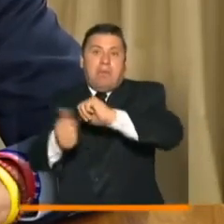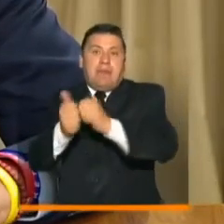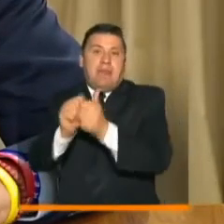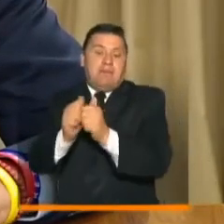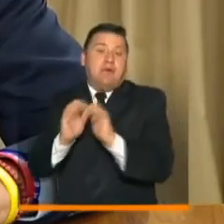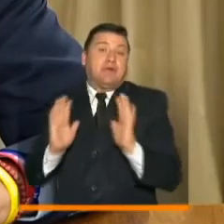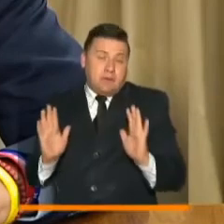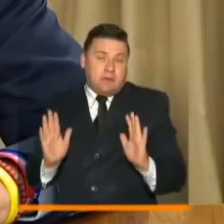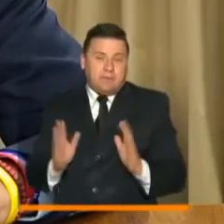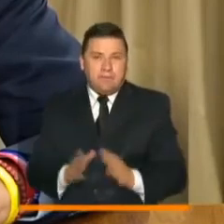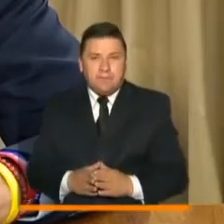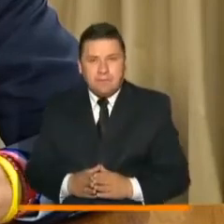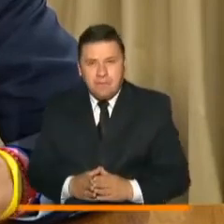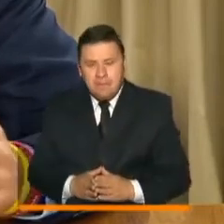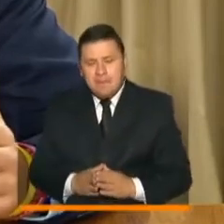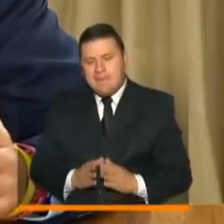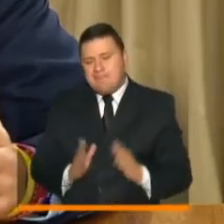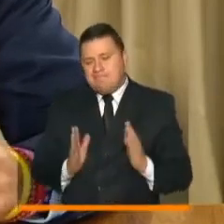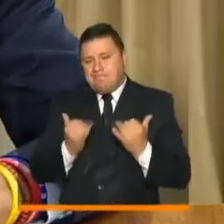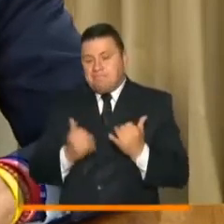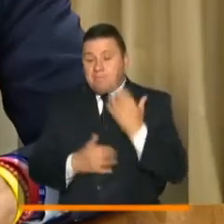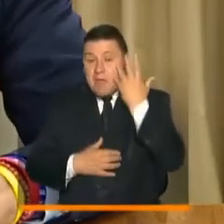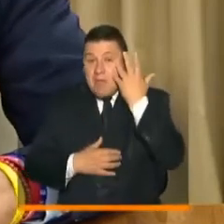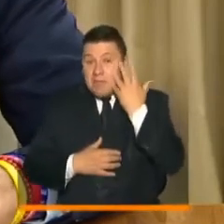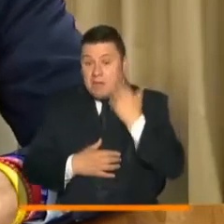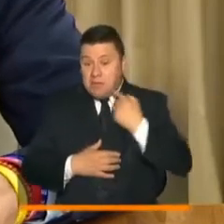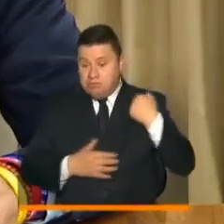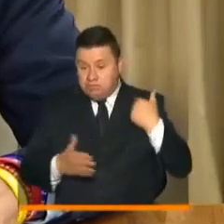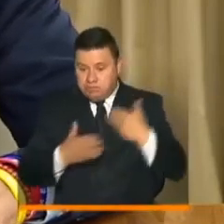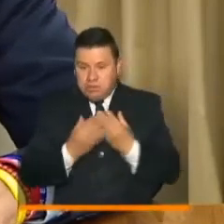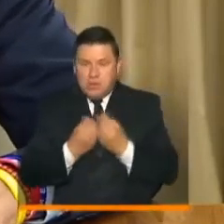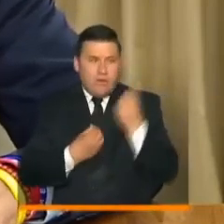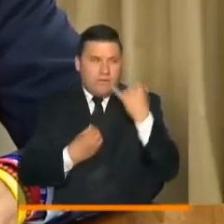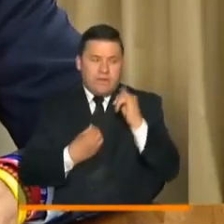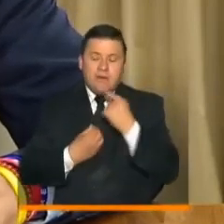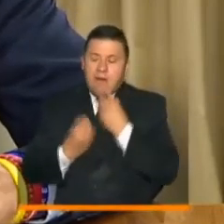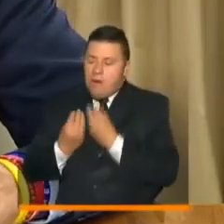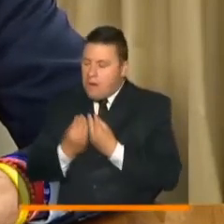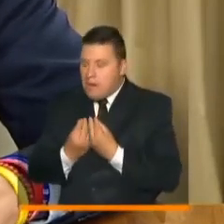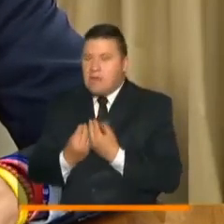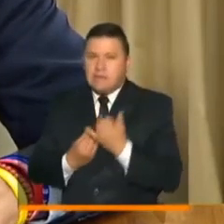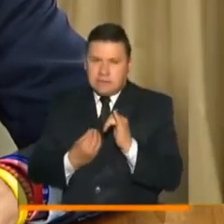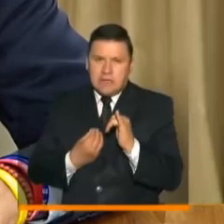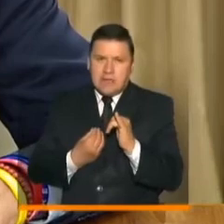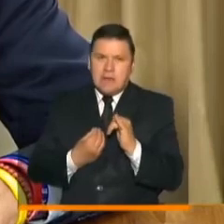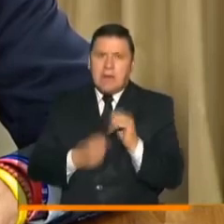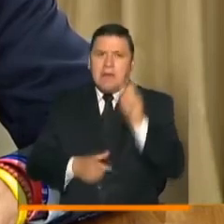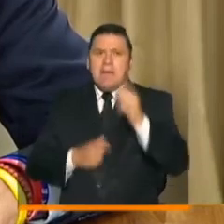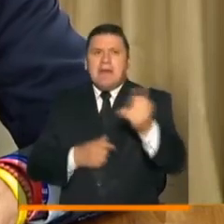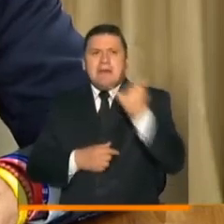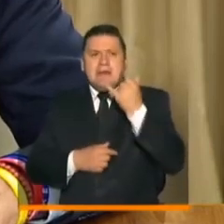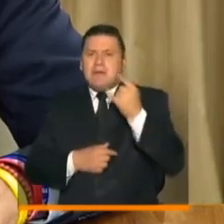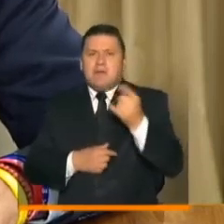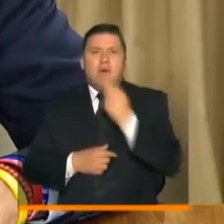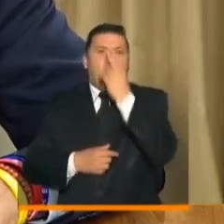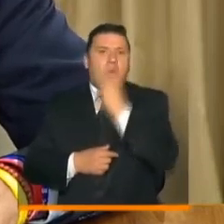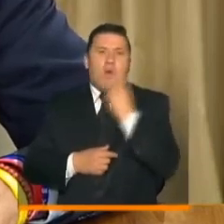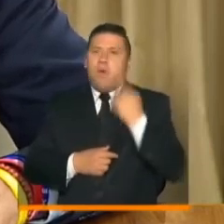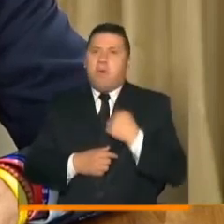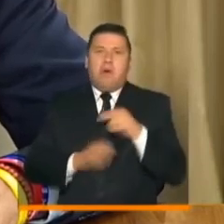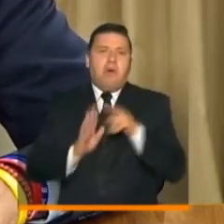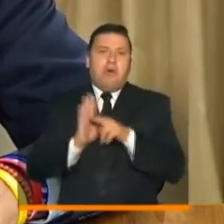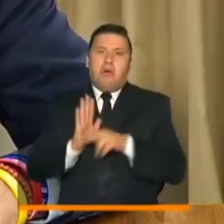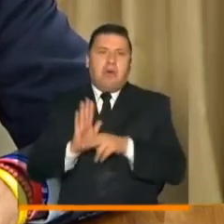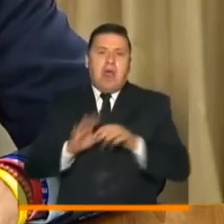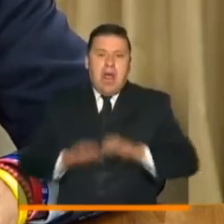otras disciplinas deportivas. En estos días, presidente, y con eso quiero terminar, he tenido llamado de personas que no están cumpliendo las